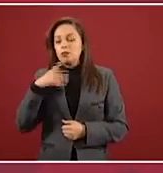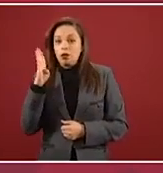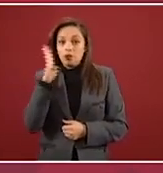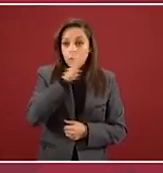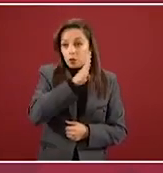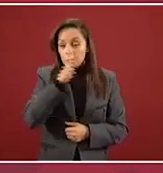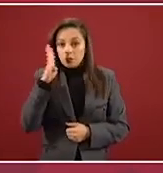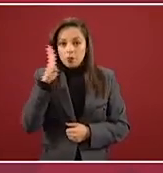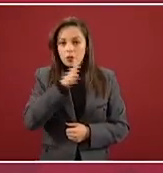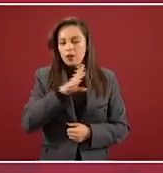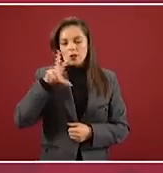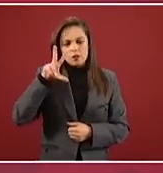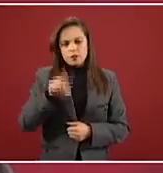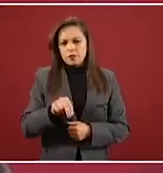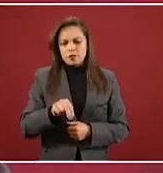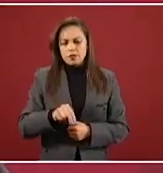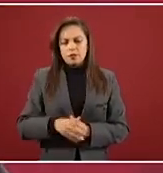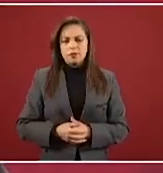sino